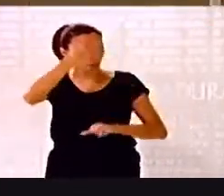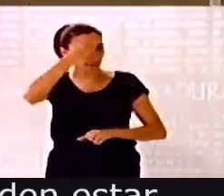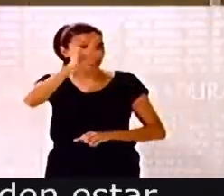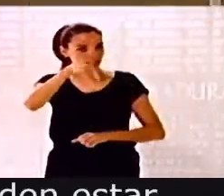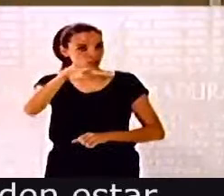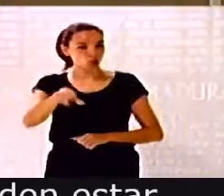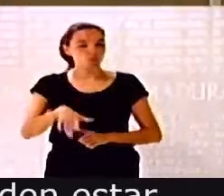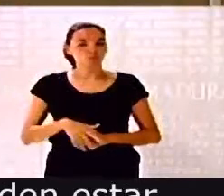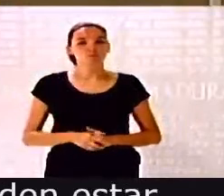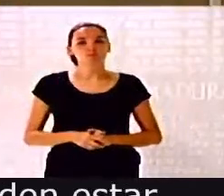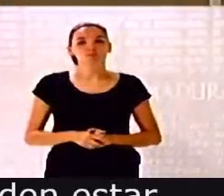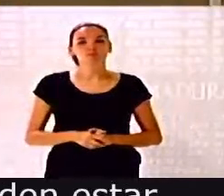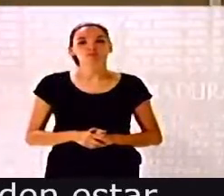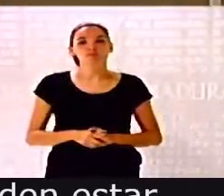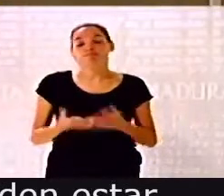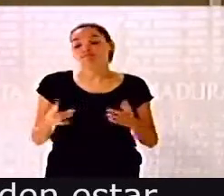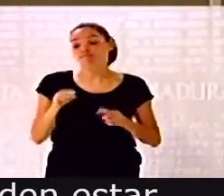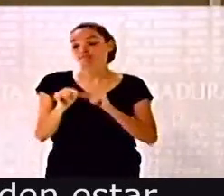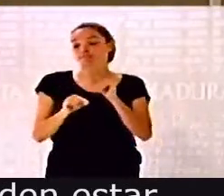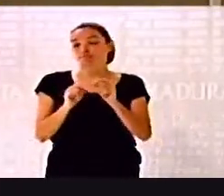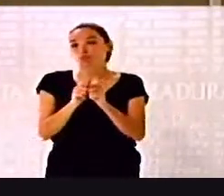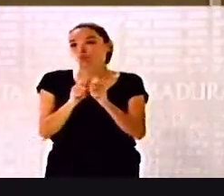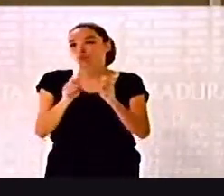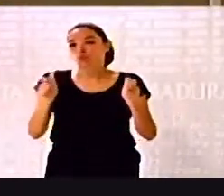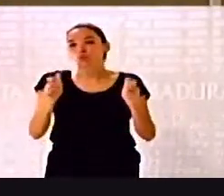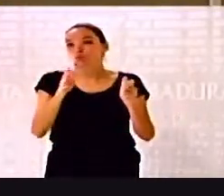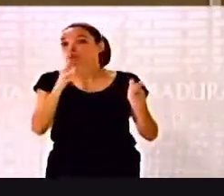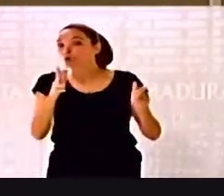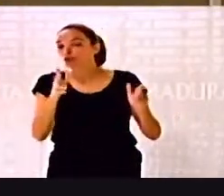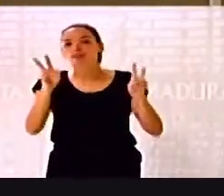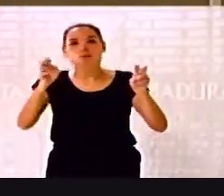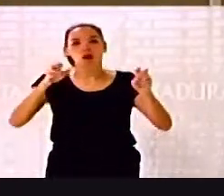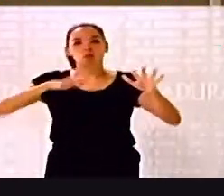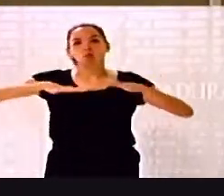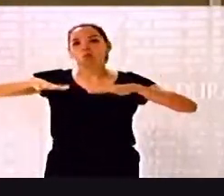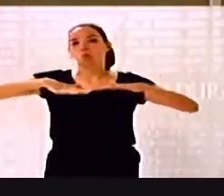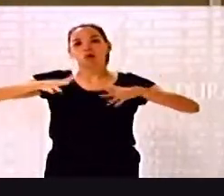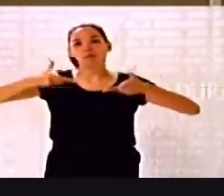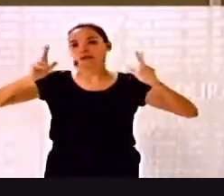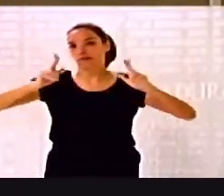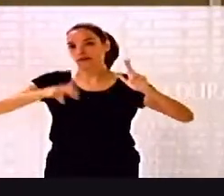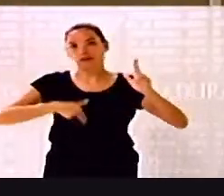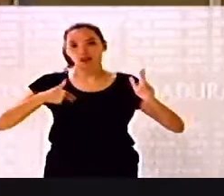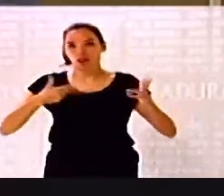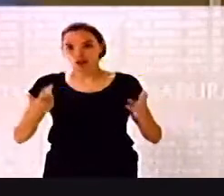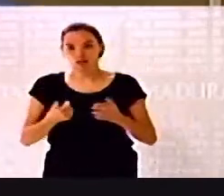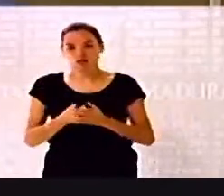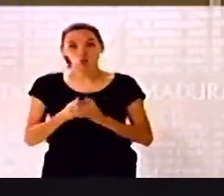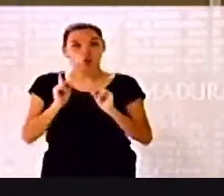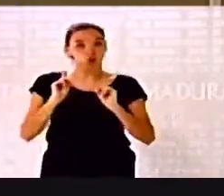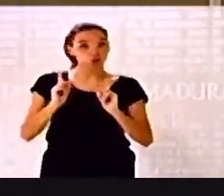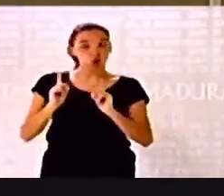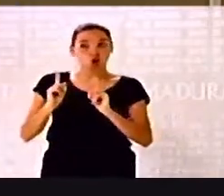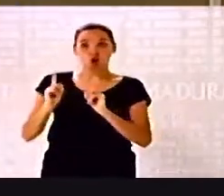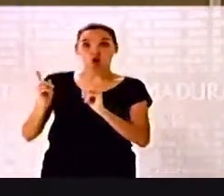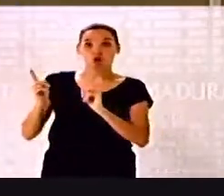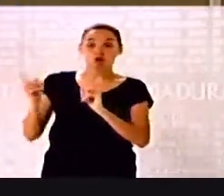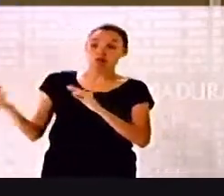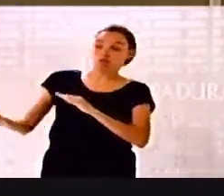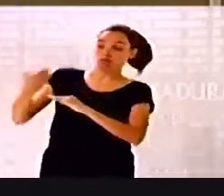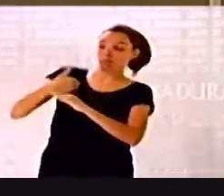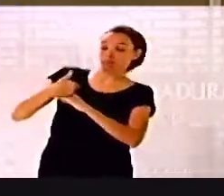está detrás del incremento de casos en la región la movilidad en general. No creo que sea la venida.